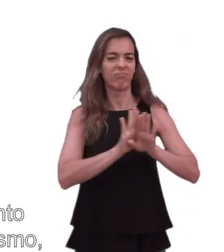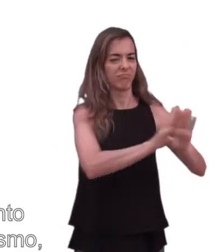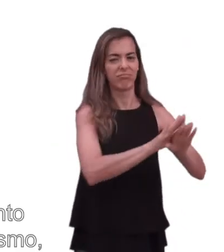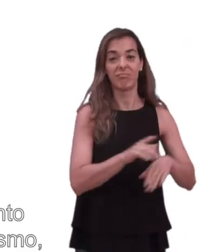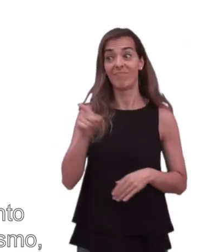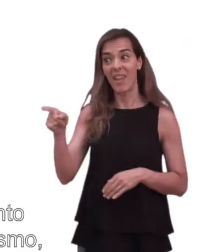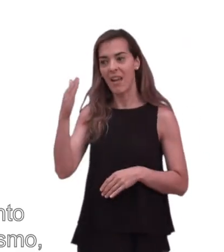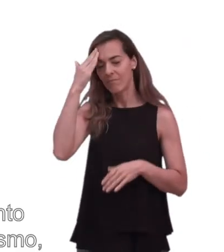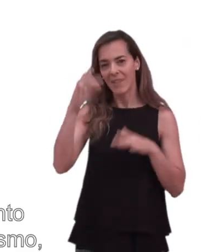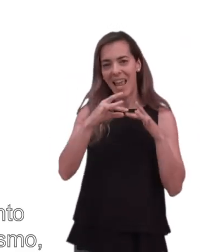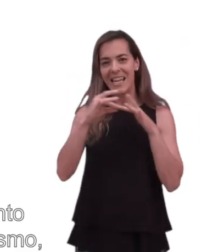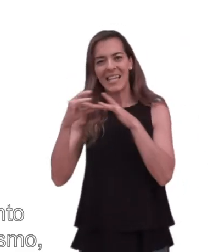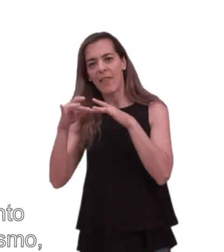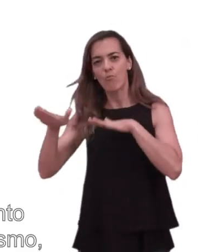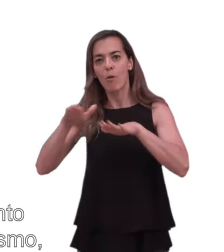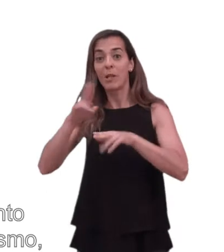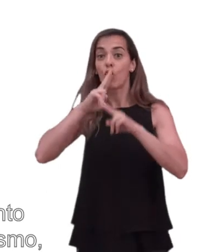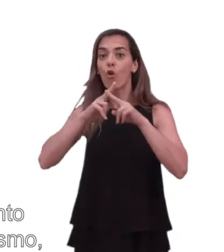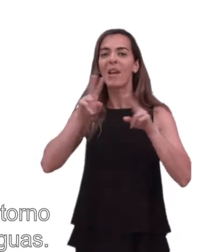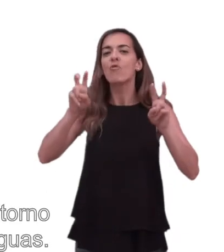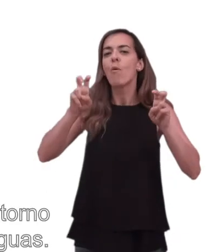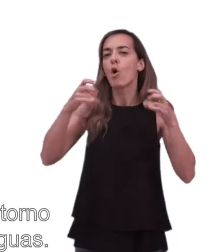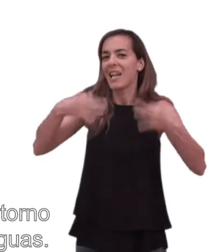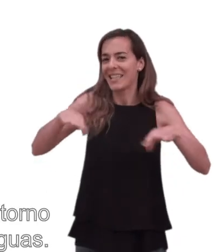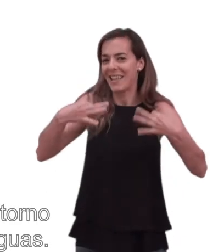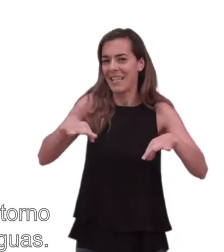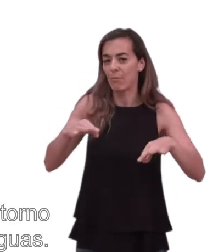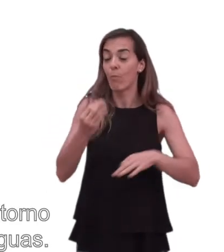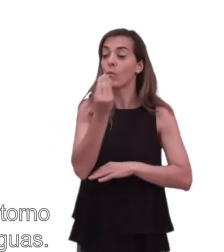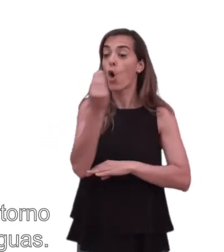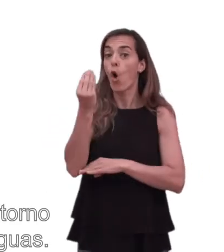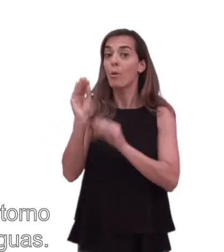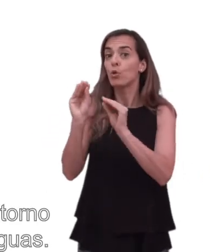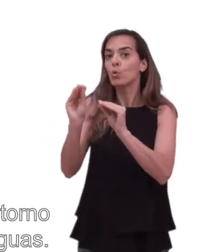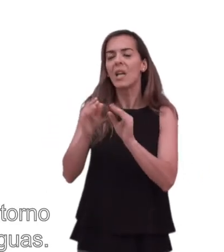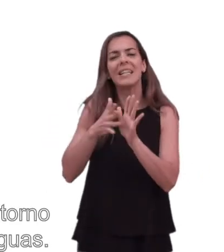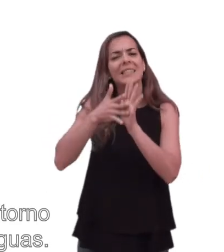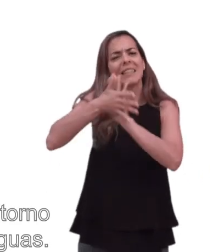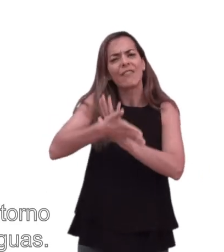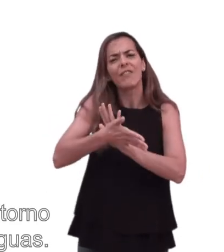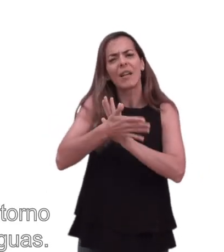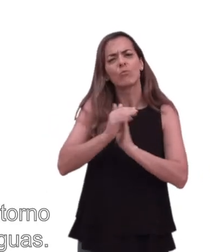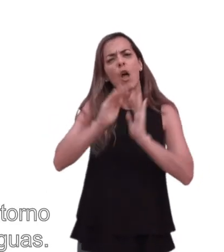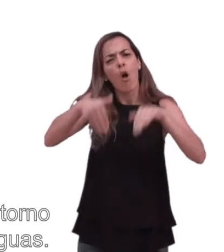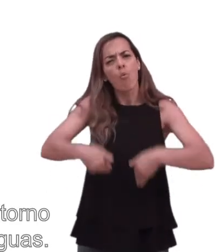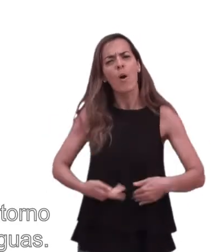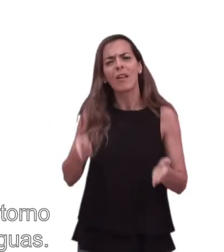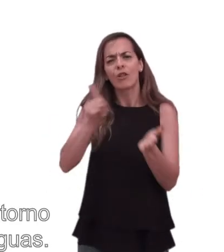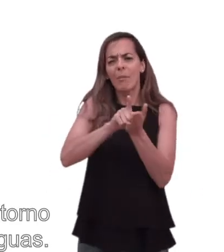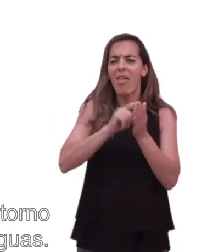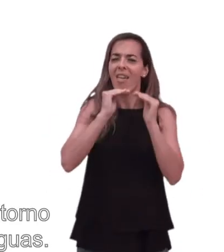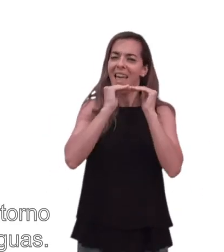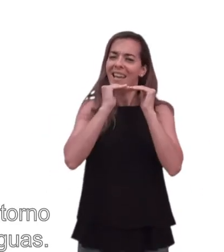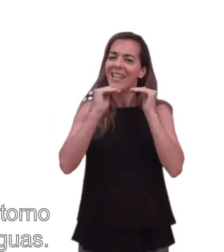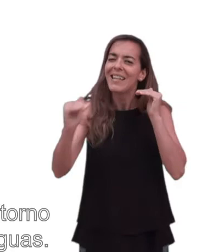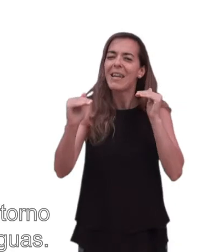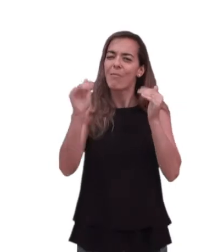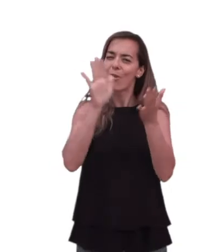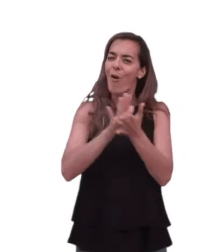conocido como Nuevo Clasicismo, la obra de Mayol supone un retorno al equilibrio y la serenidad